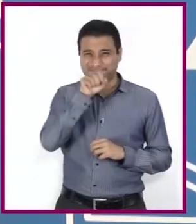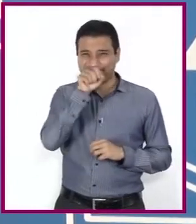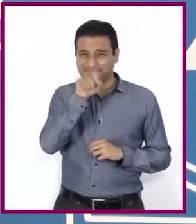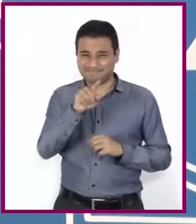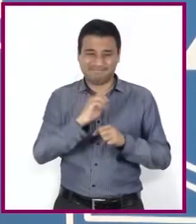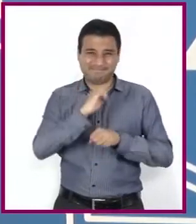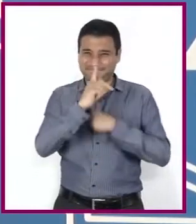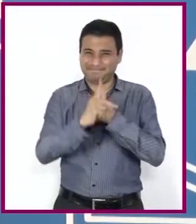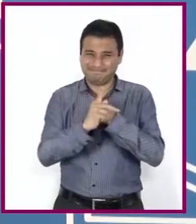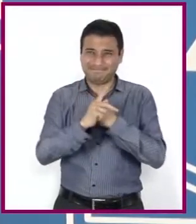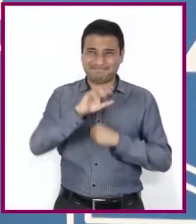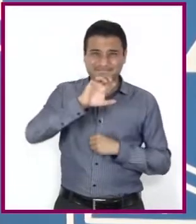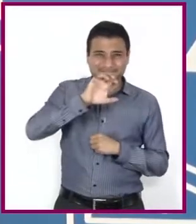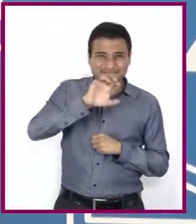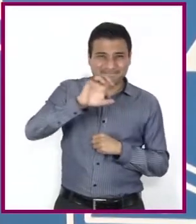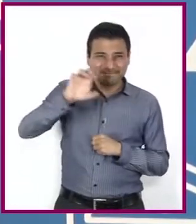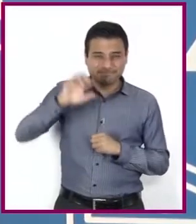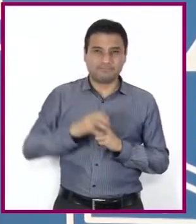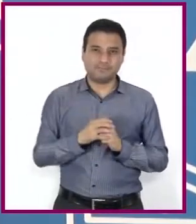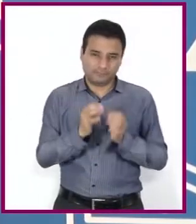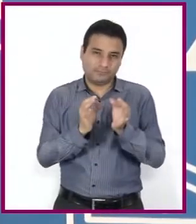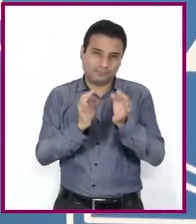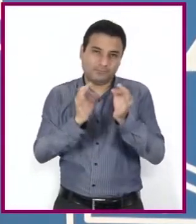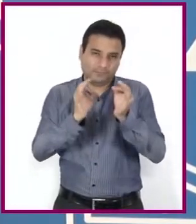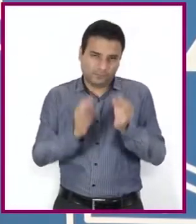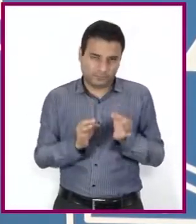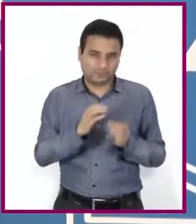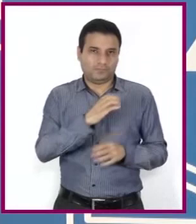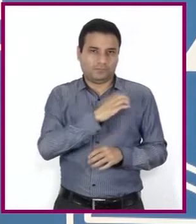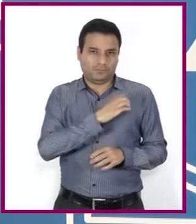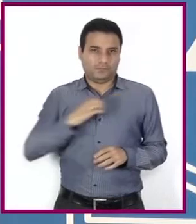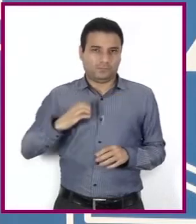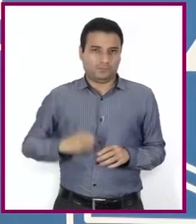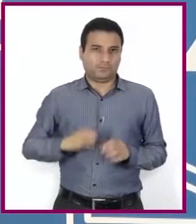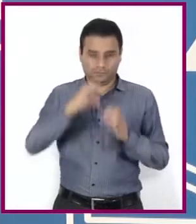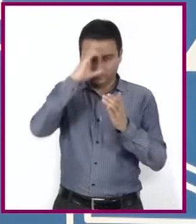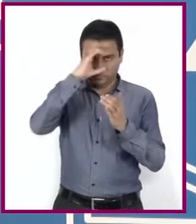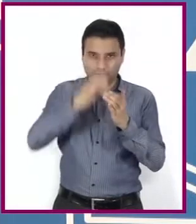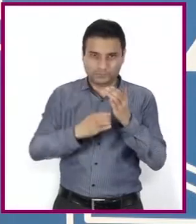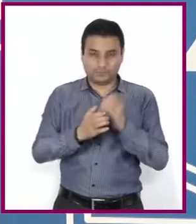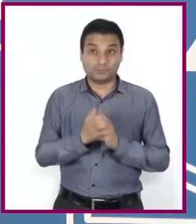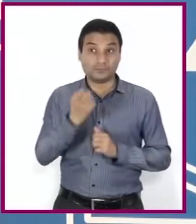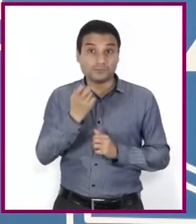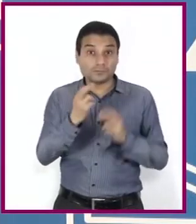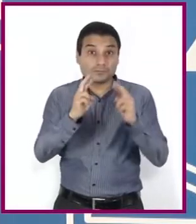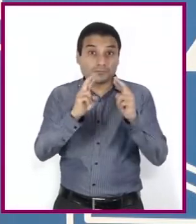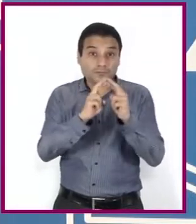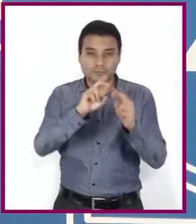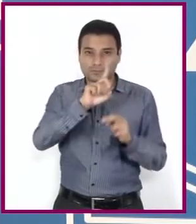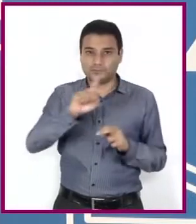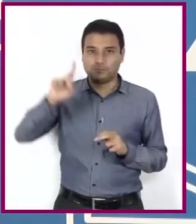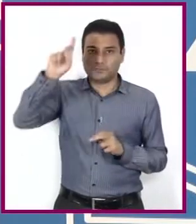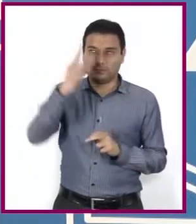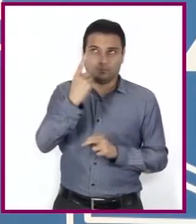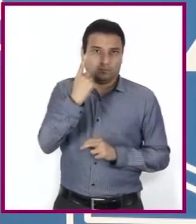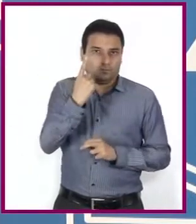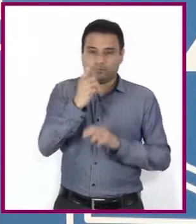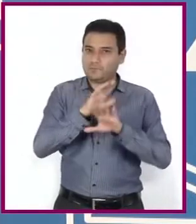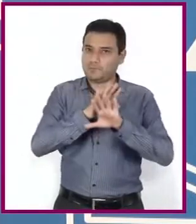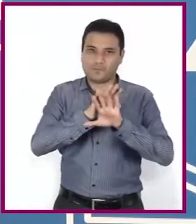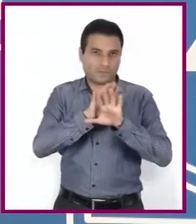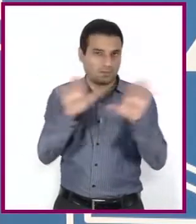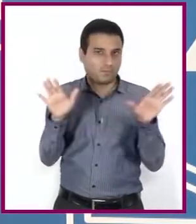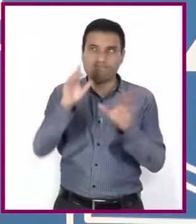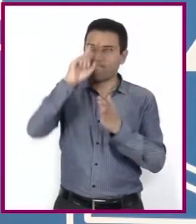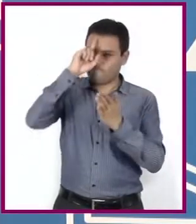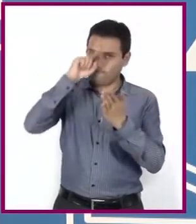del siglo XVI, eran cristianos católicos. Esta religión era monoteísta, lo cual significa que creían